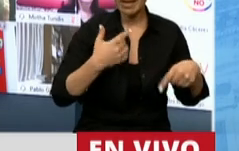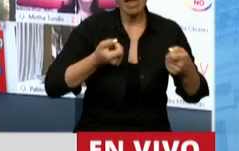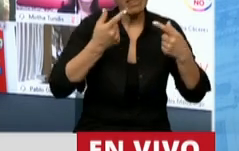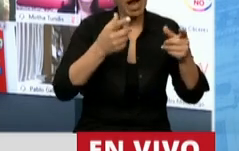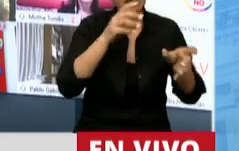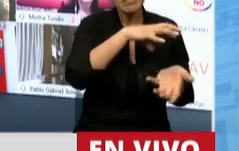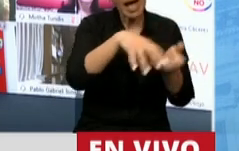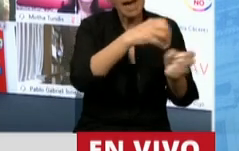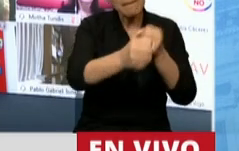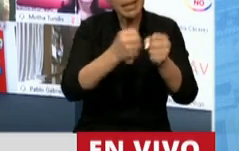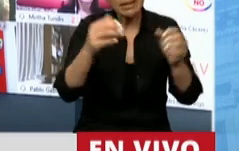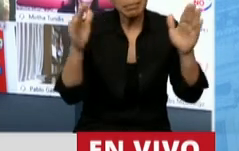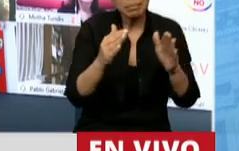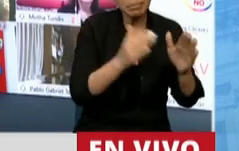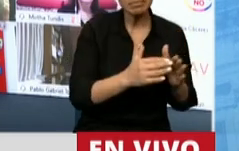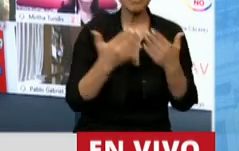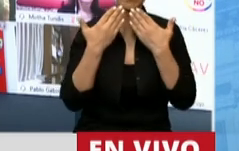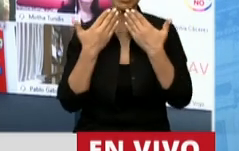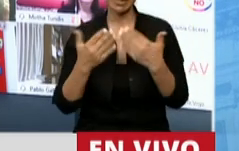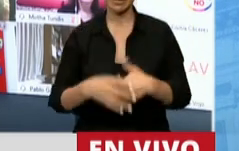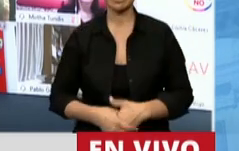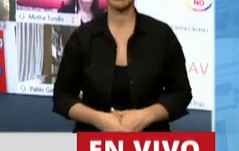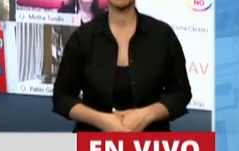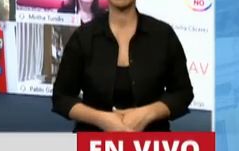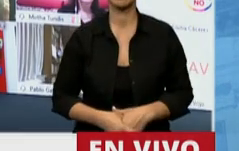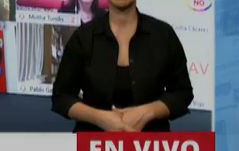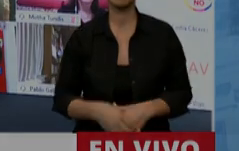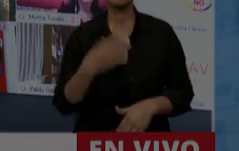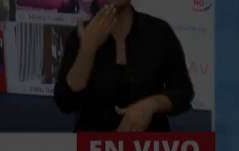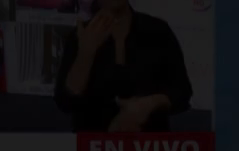empresas de menor dimensión. Muchas gracias. Gracias, diputada. Tiene la palabra.